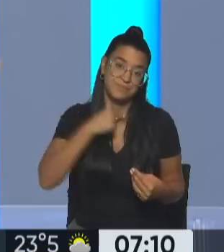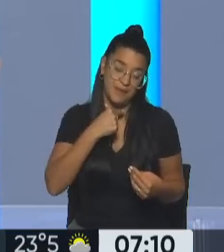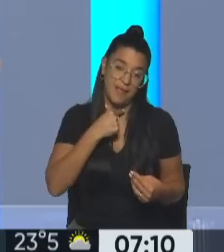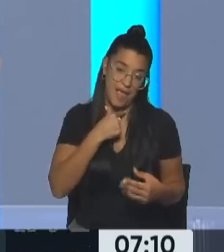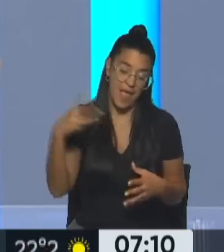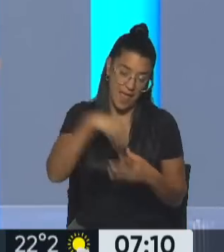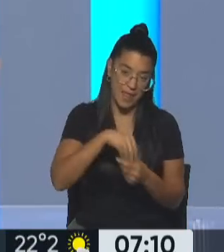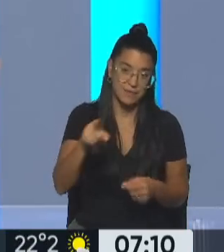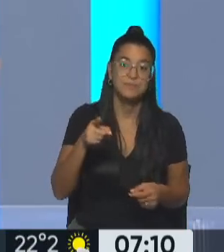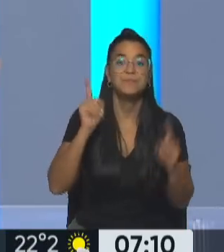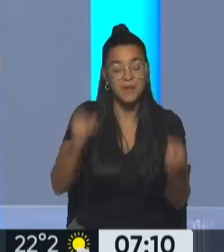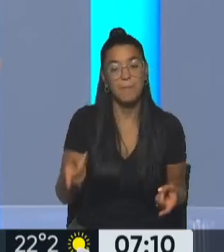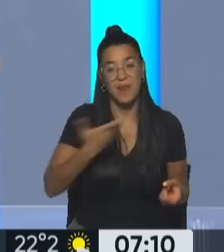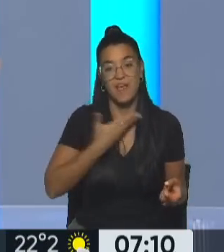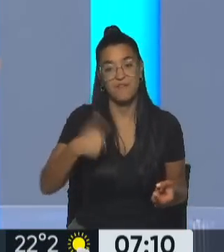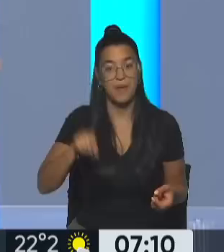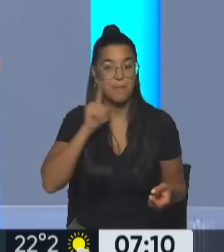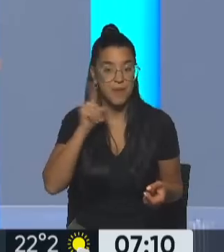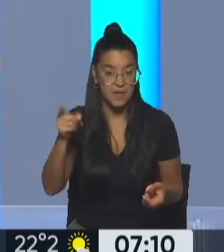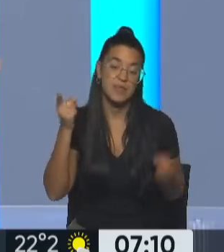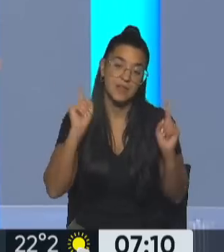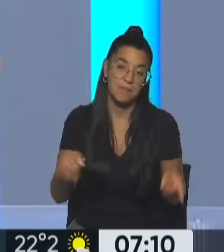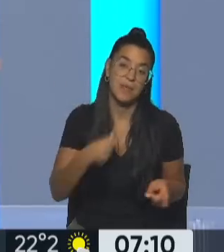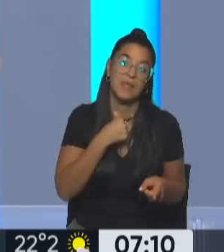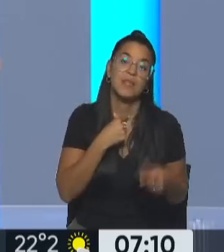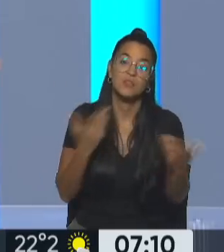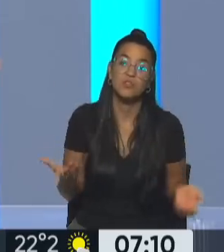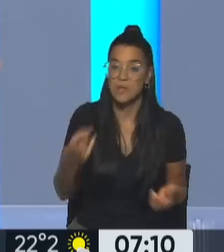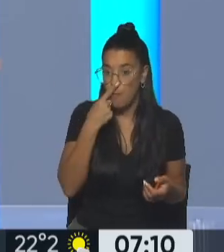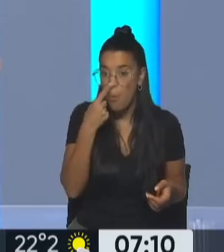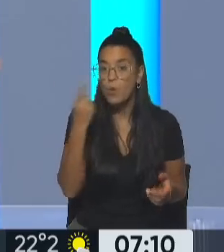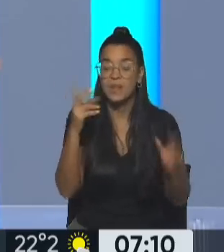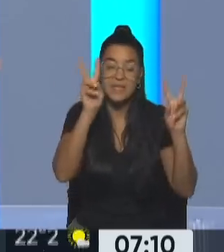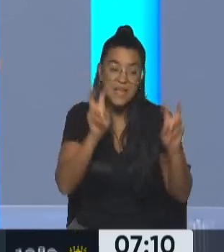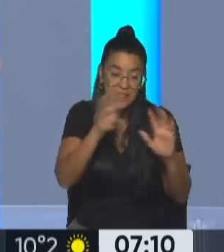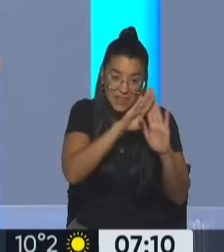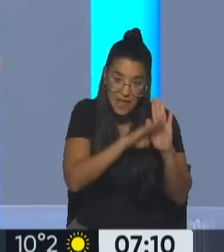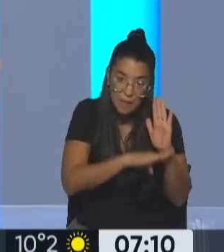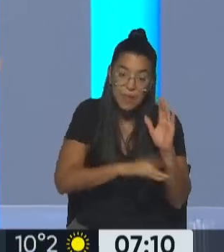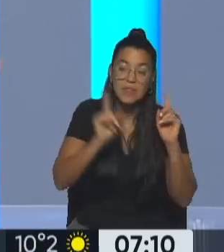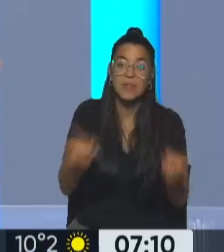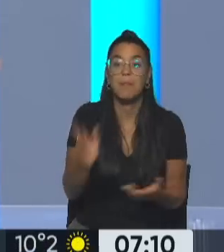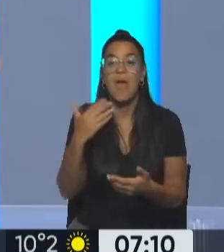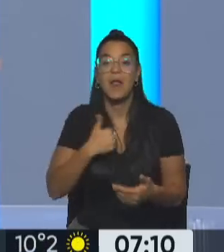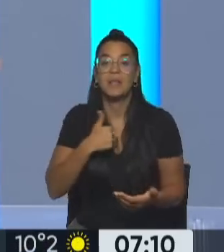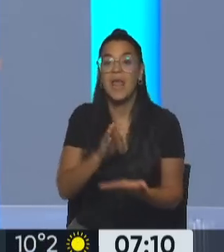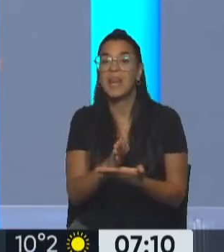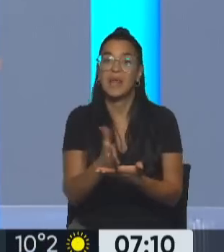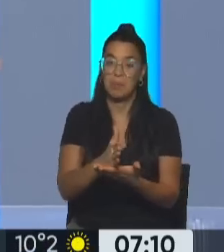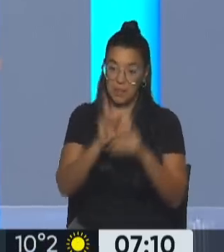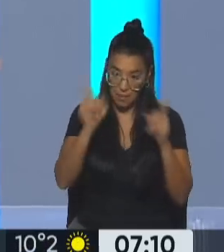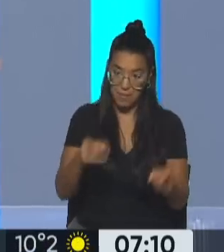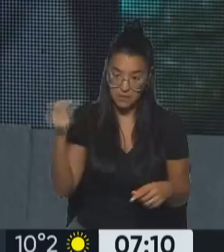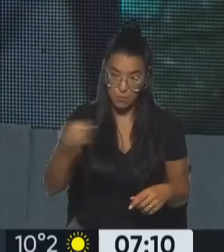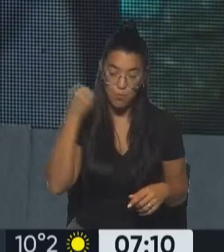para no decir también el fondo monetario internacional Así que interesante las conversaciones y los límites que ponga Argentina en ese En ese